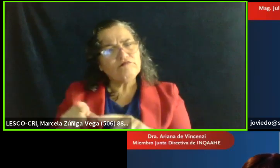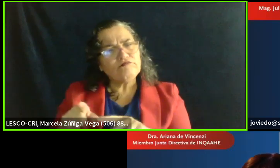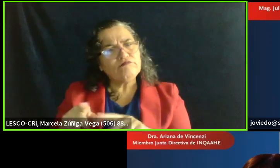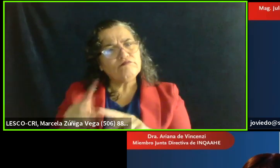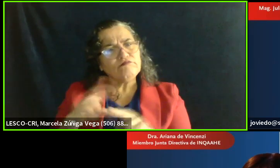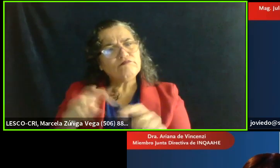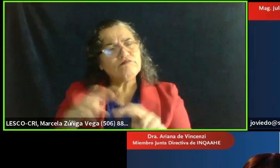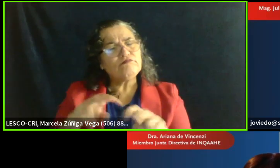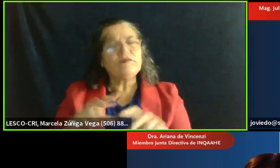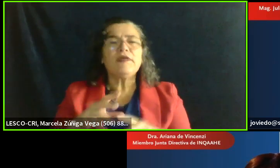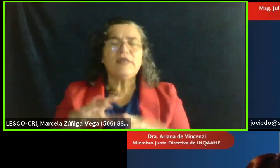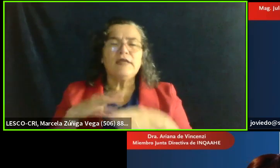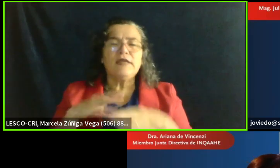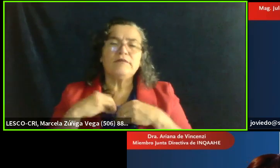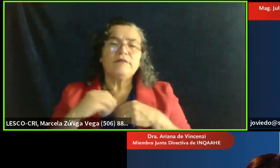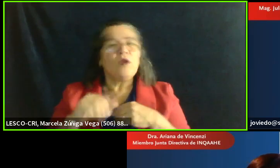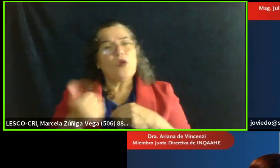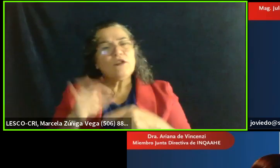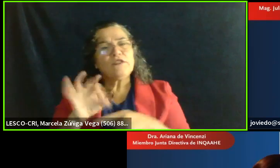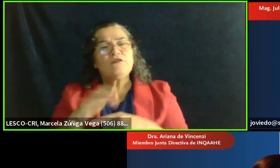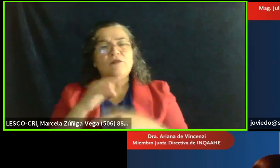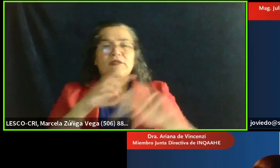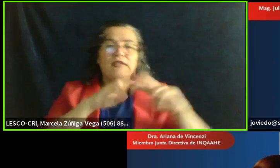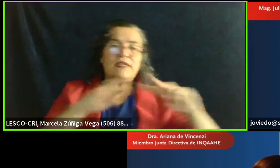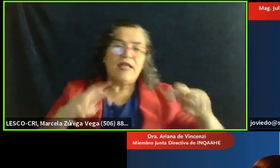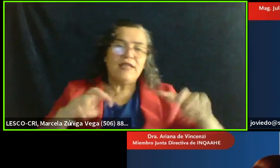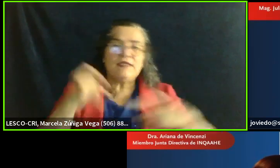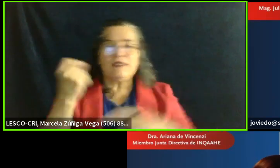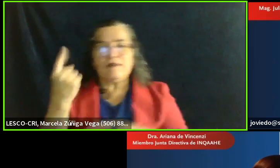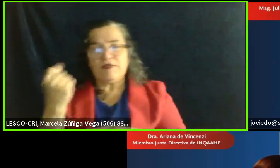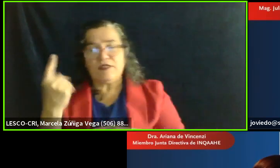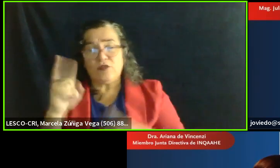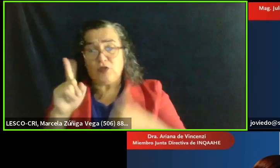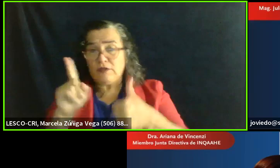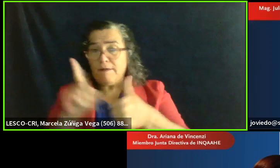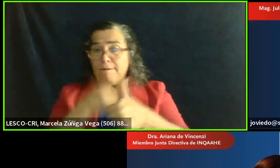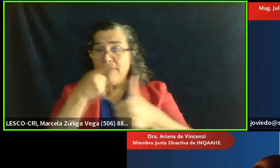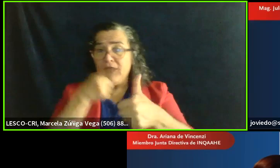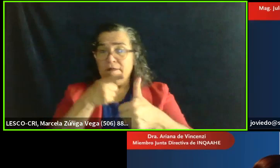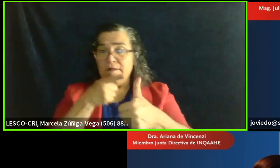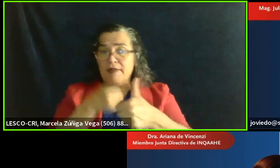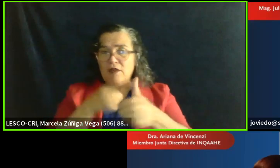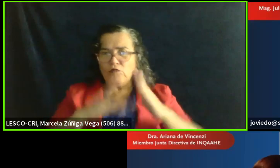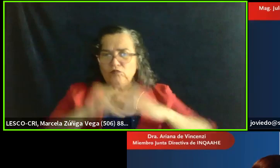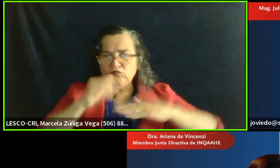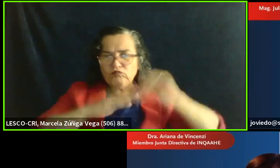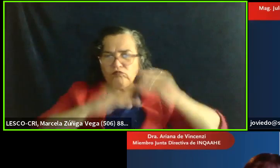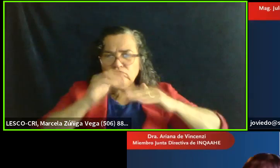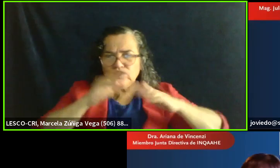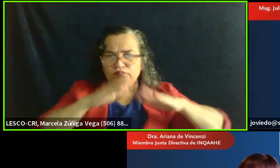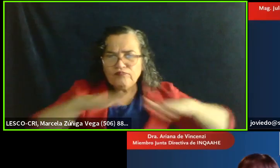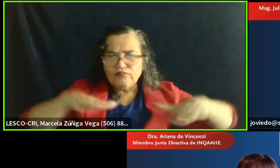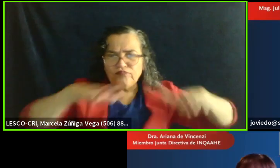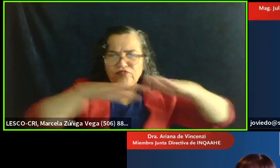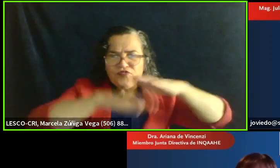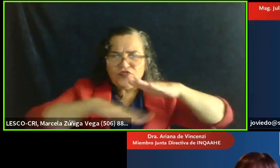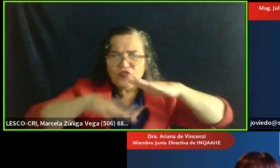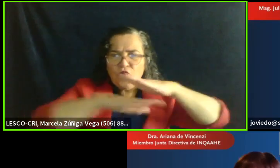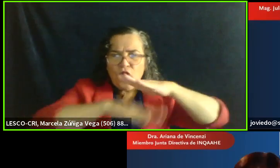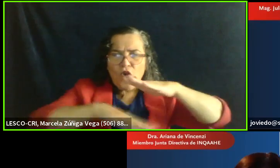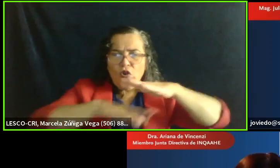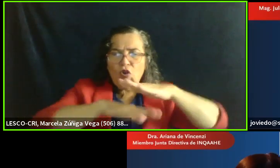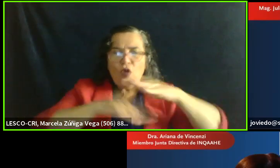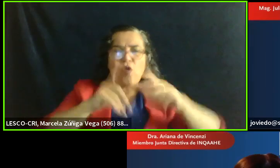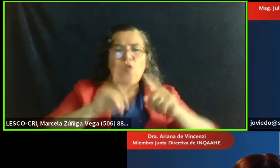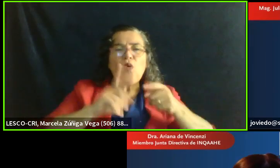de análisis e interpretación. Entonces, creo que lo primero y principal es armar una muy buena fundamentación de cuál es el recorte